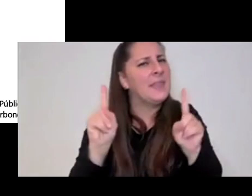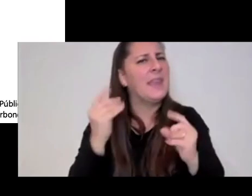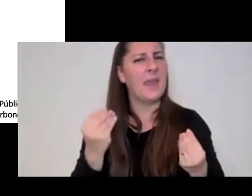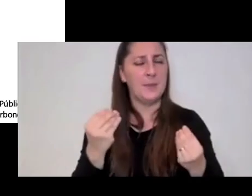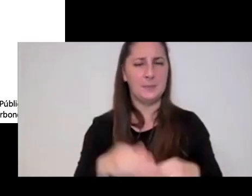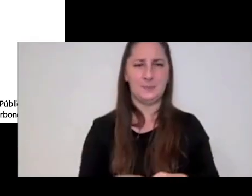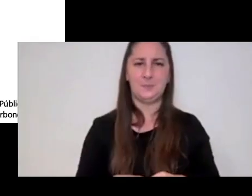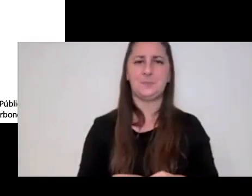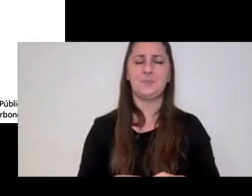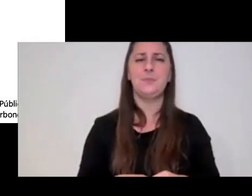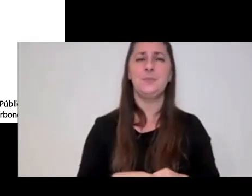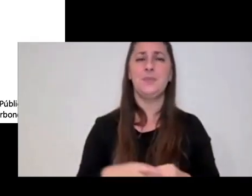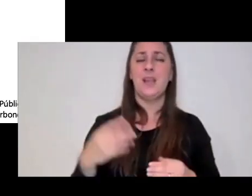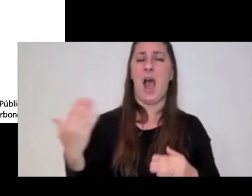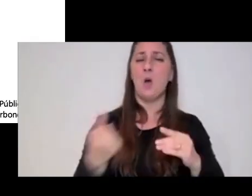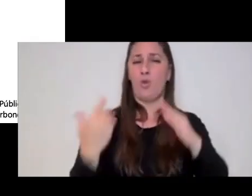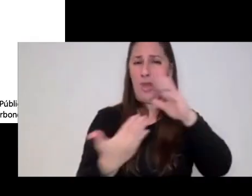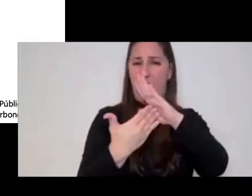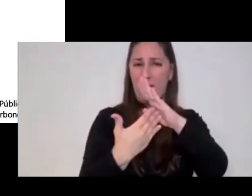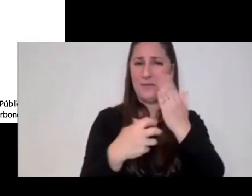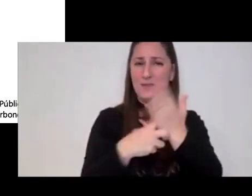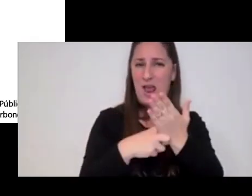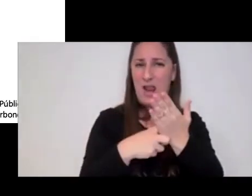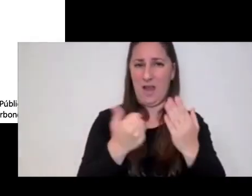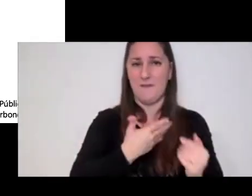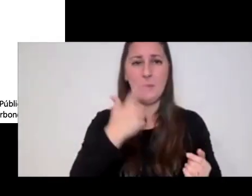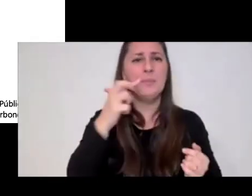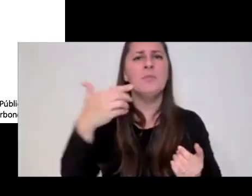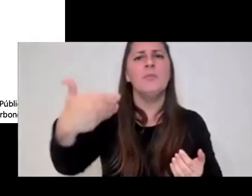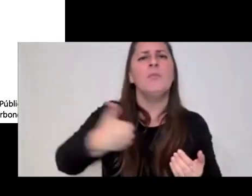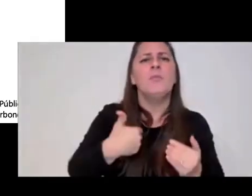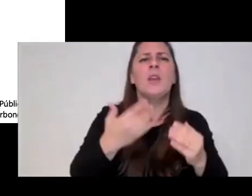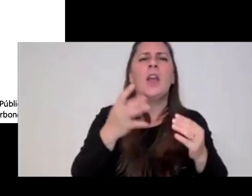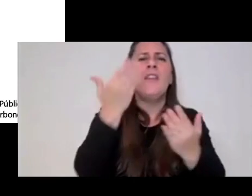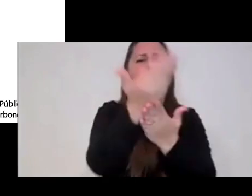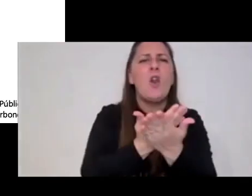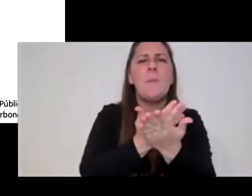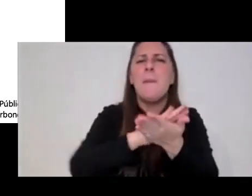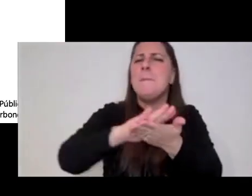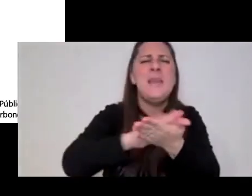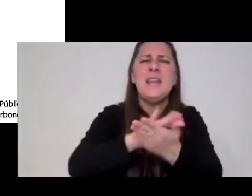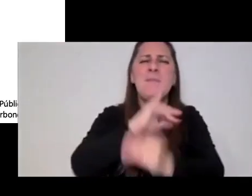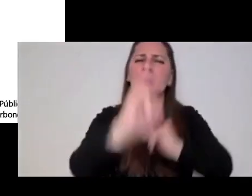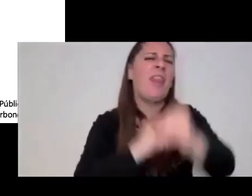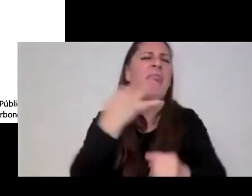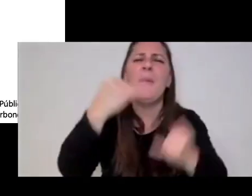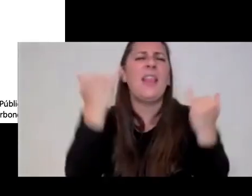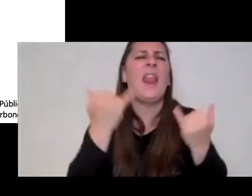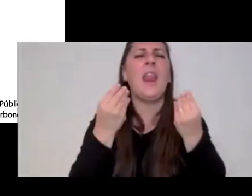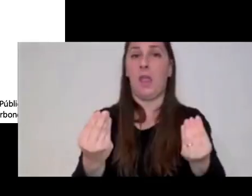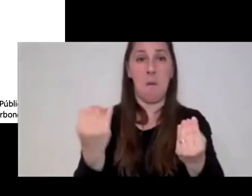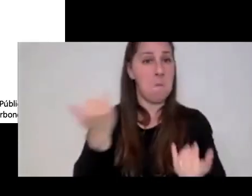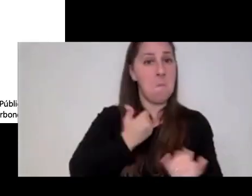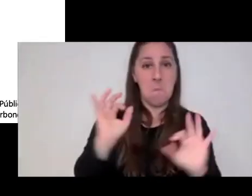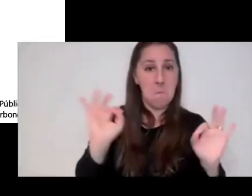autoridad fiscal nos ha dicho cuál es el contenido mínimo de ese informe. Sin embargo, ese informe, destaco,